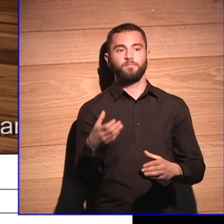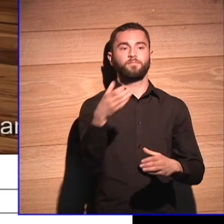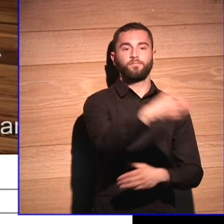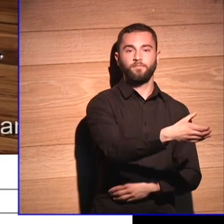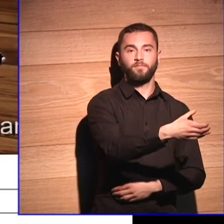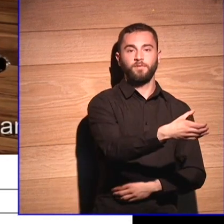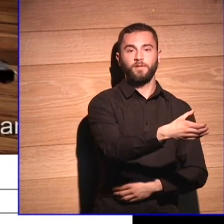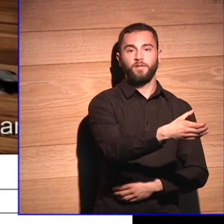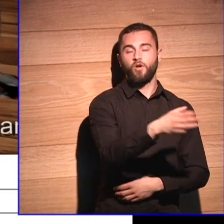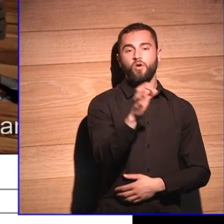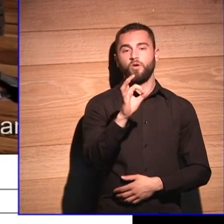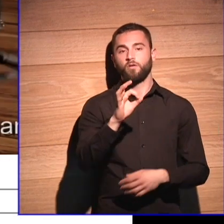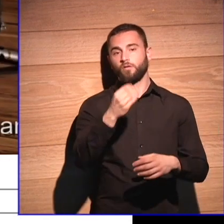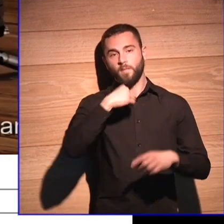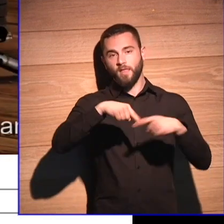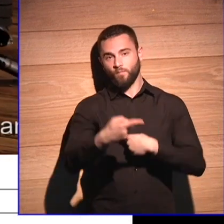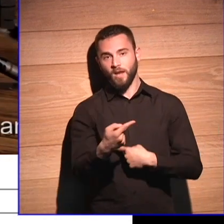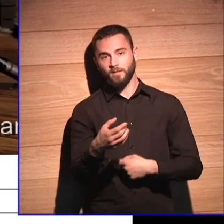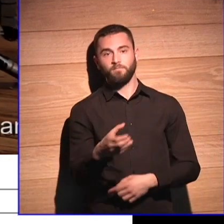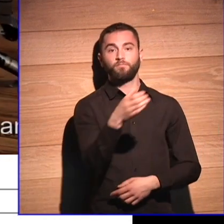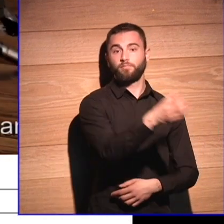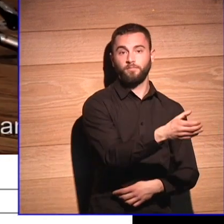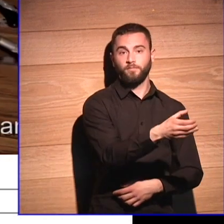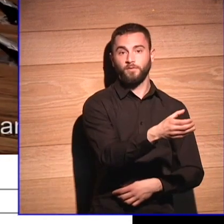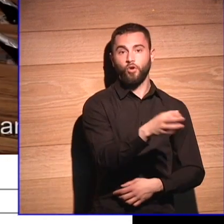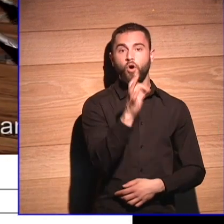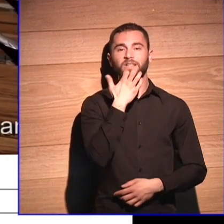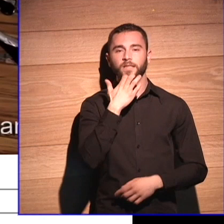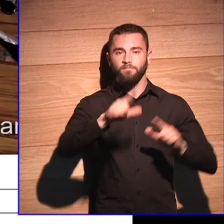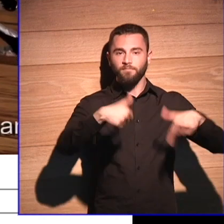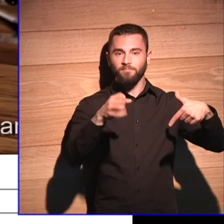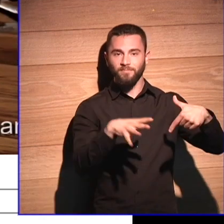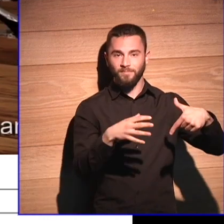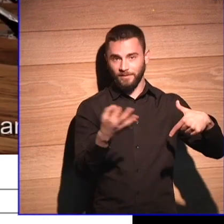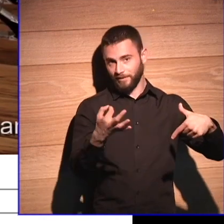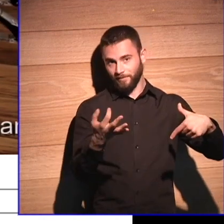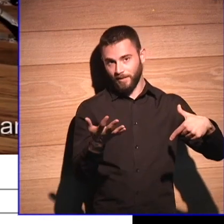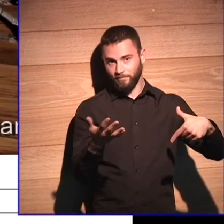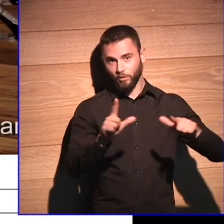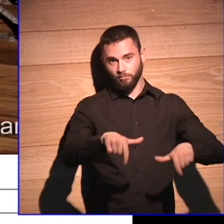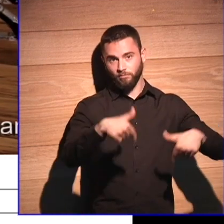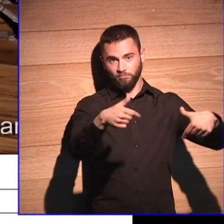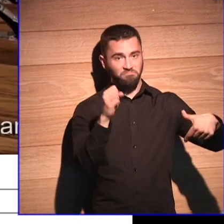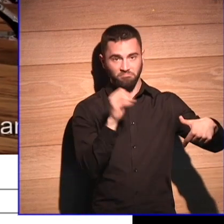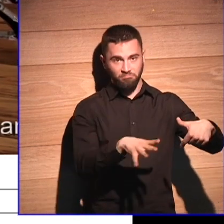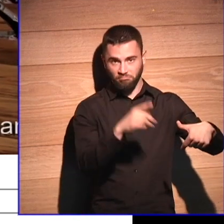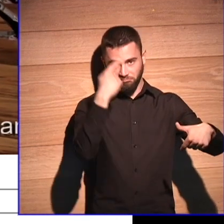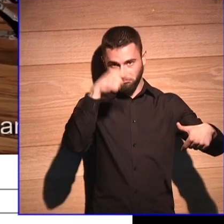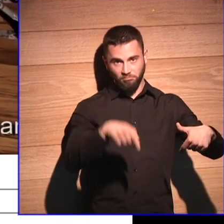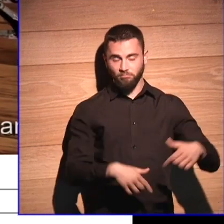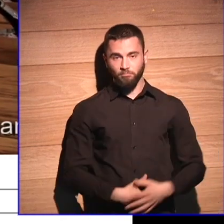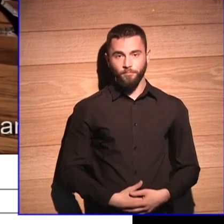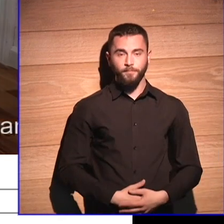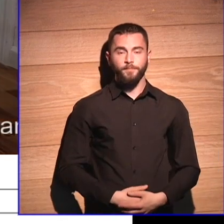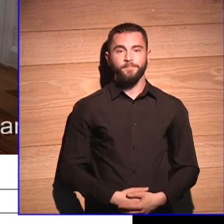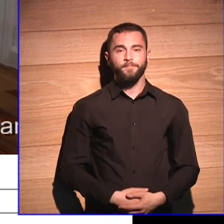o lo que ve que es desechable, pues tirarlo a la basura.